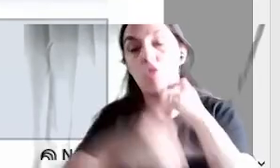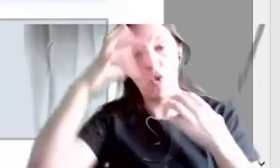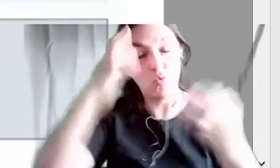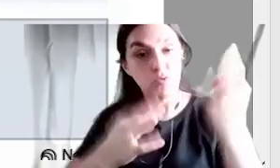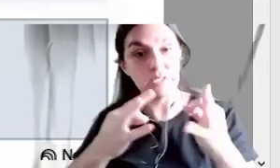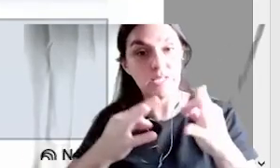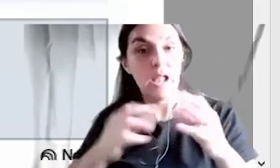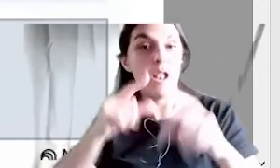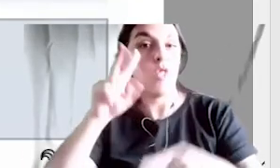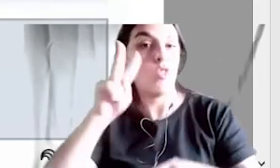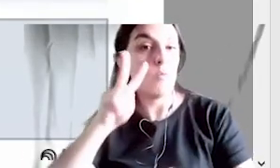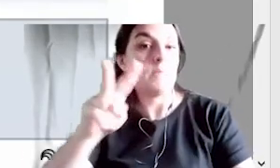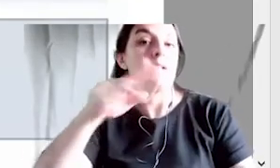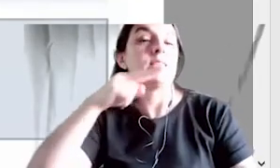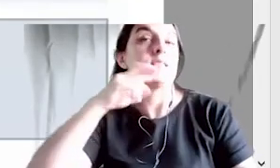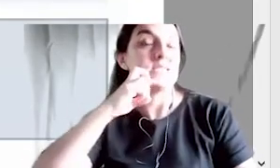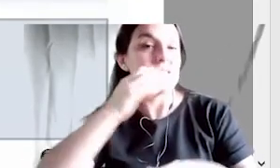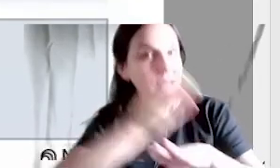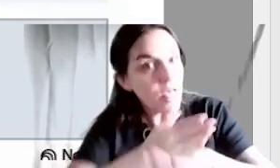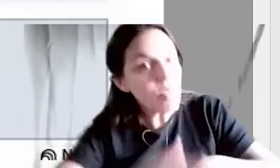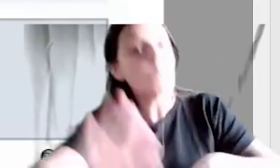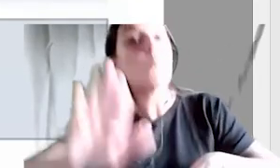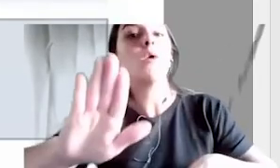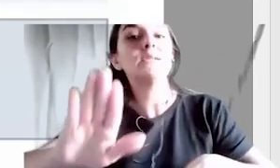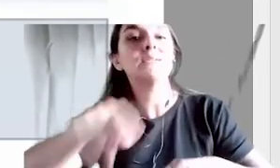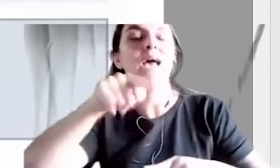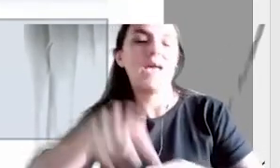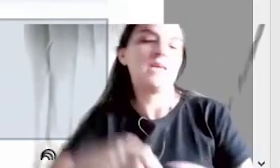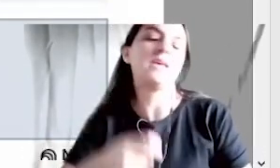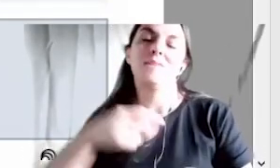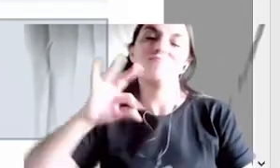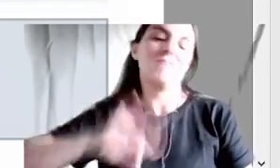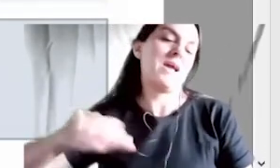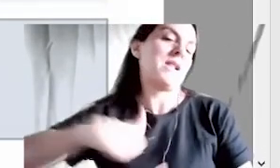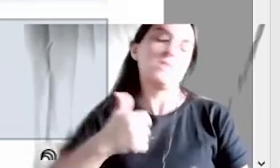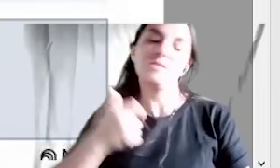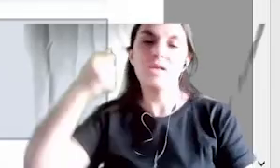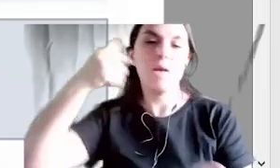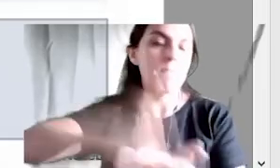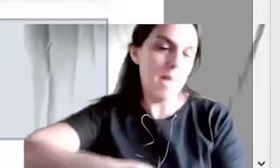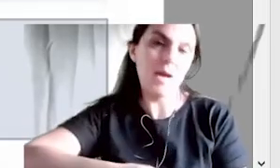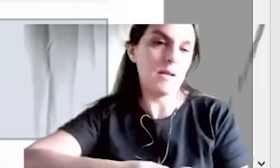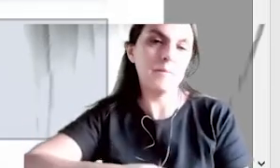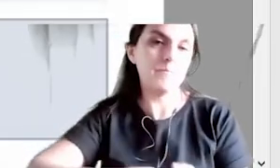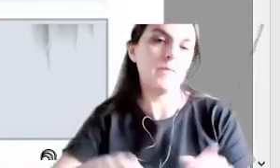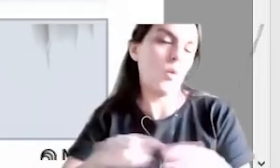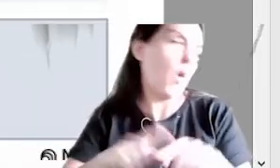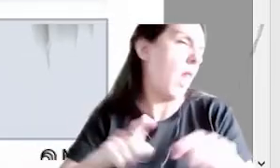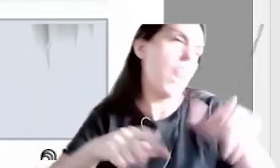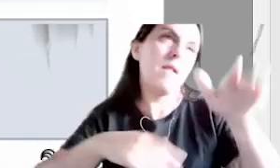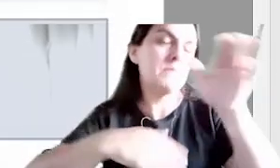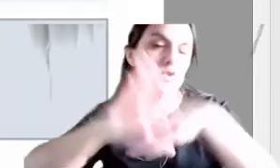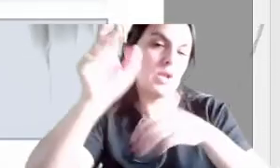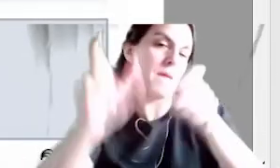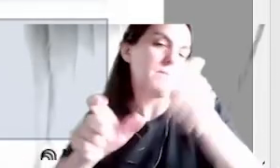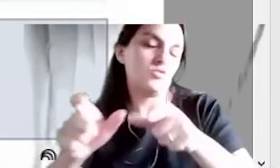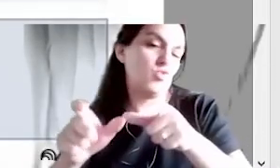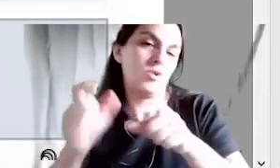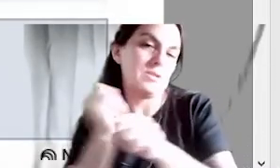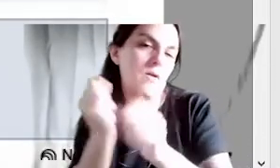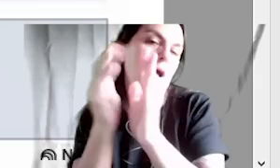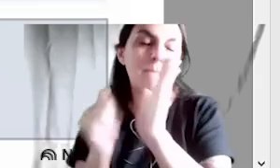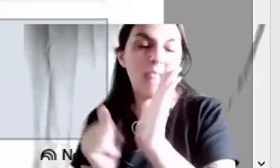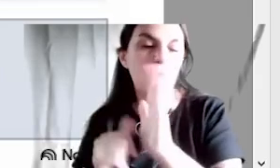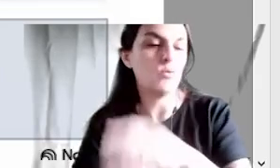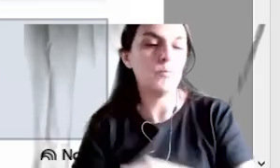fecha posterior a enero del 2017 pagan ganancias o están alcanzadas como la mayoría de las personas bajo relación de